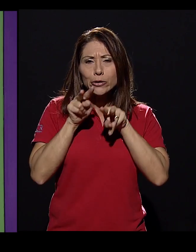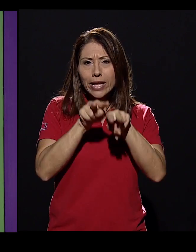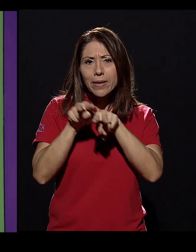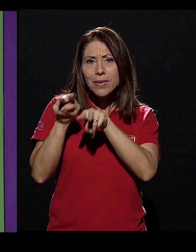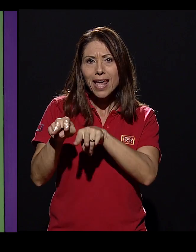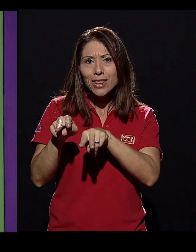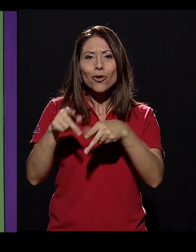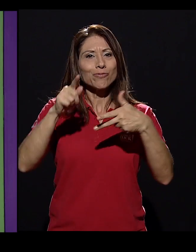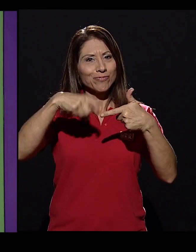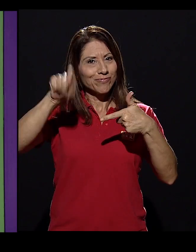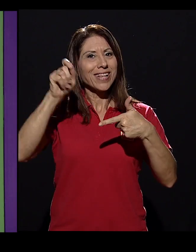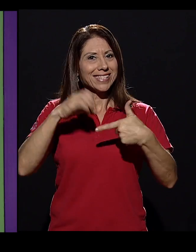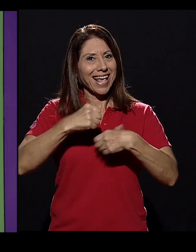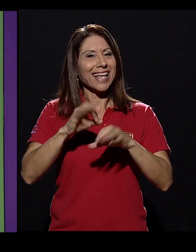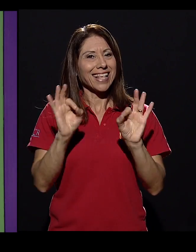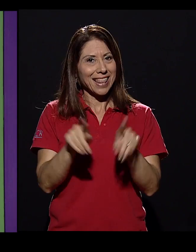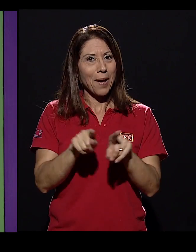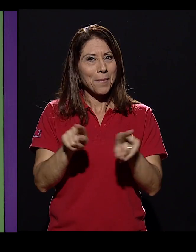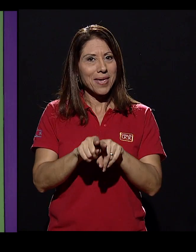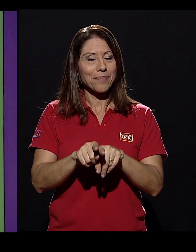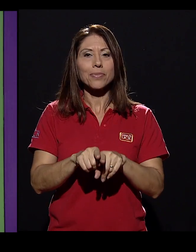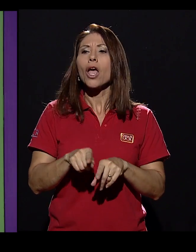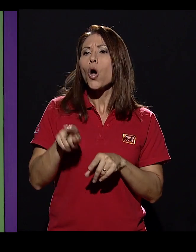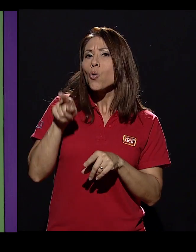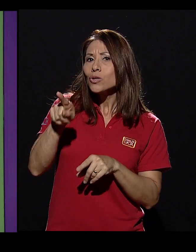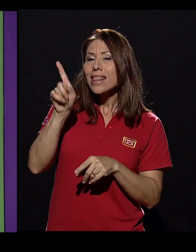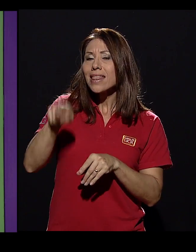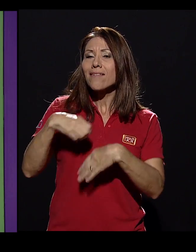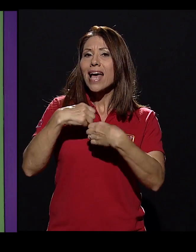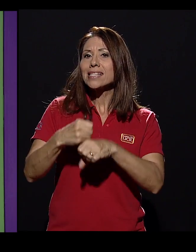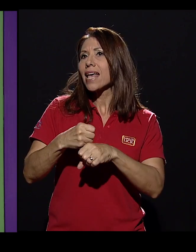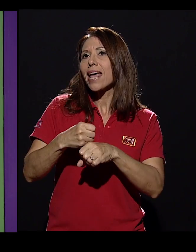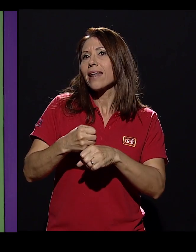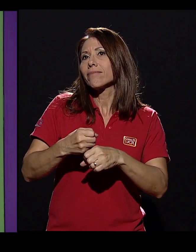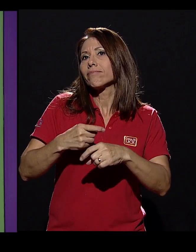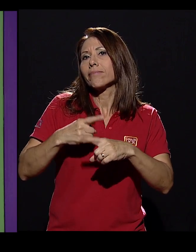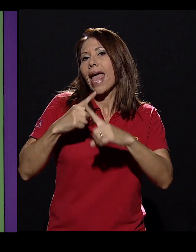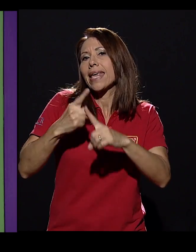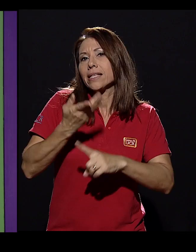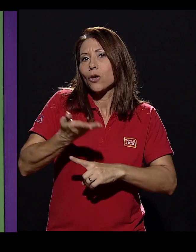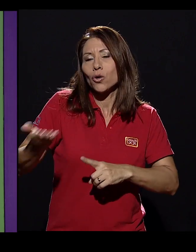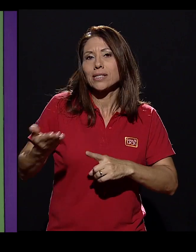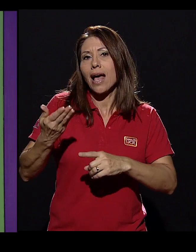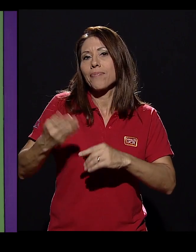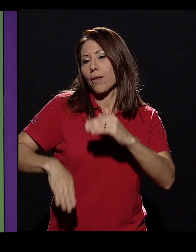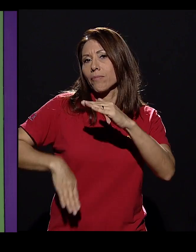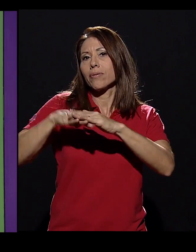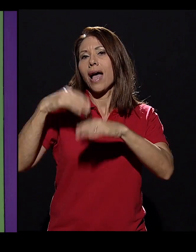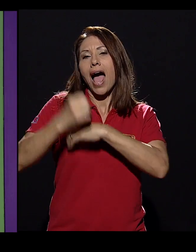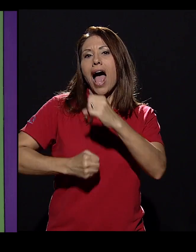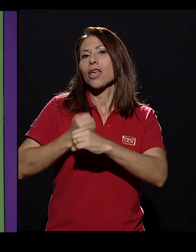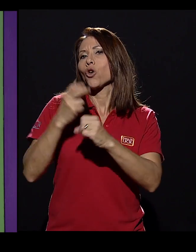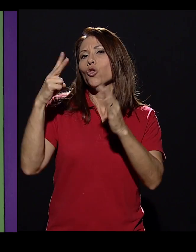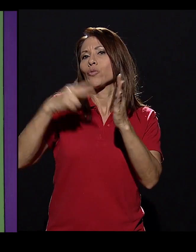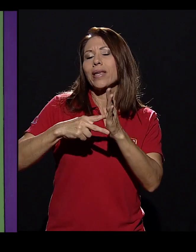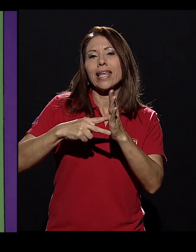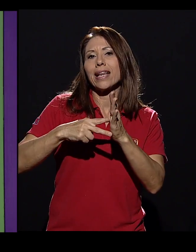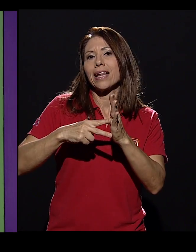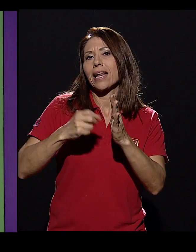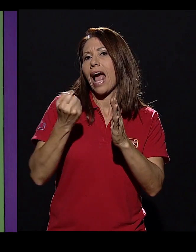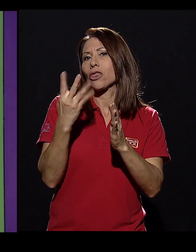hace también. Usted tiene que hacer tal cosa el año 2014 o 2015, ¿verdad? Bueno, en realidad dijeron al